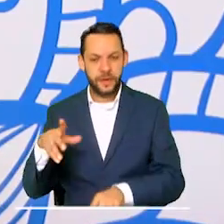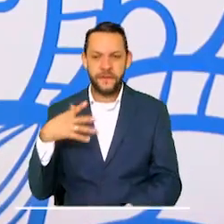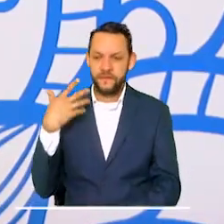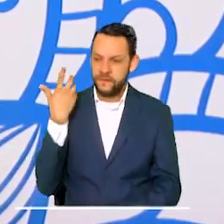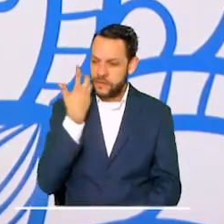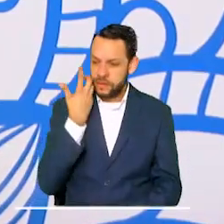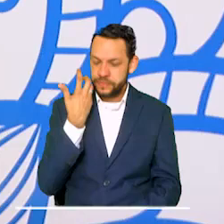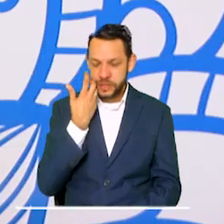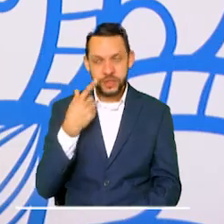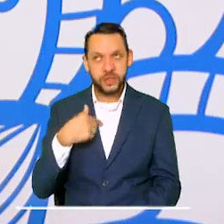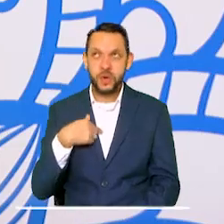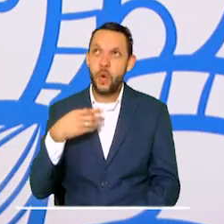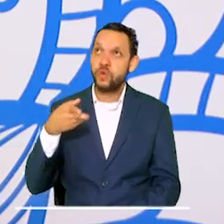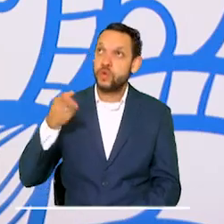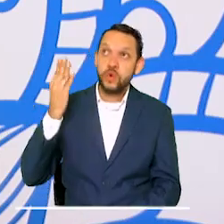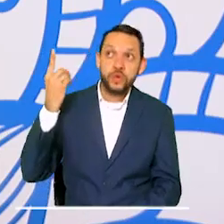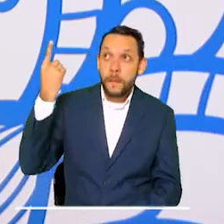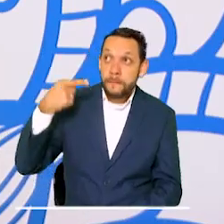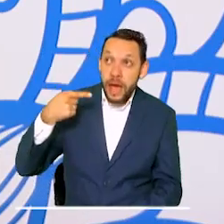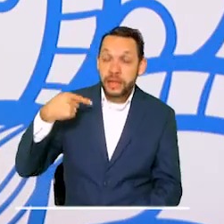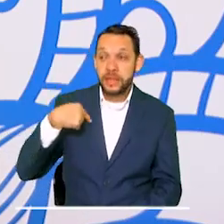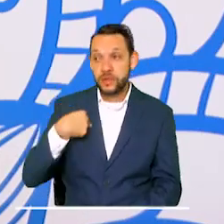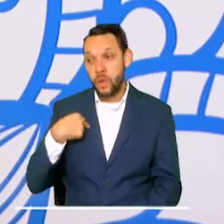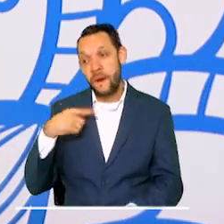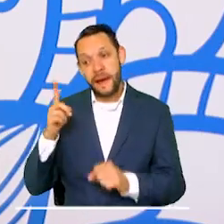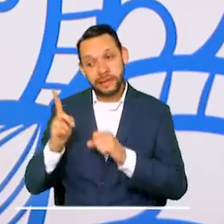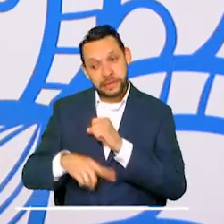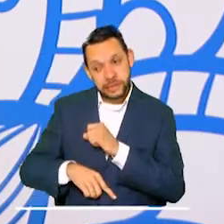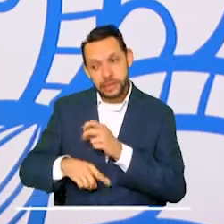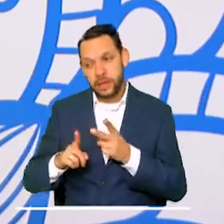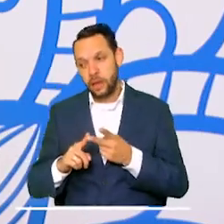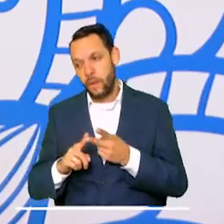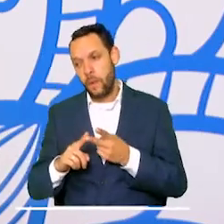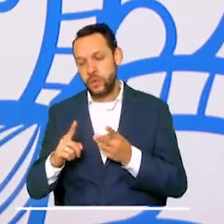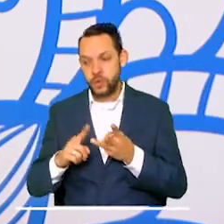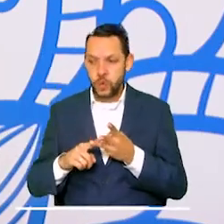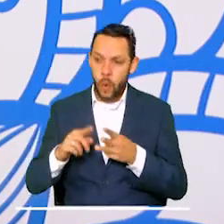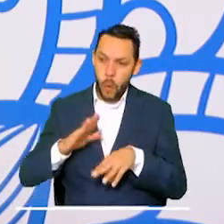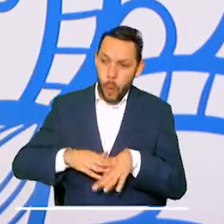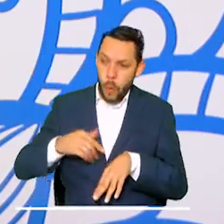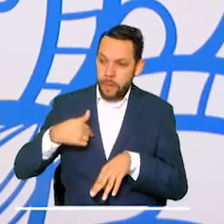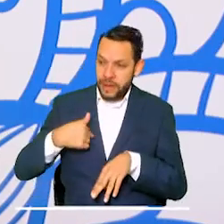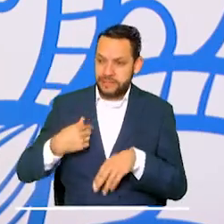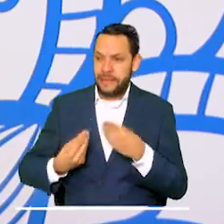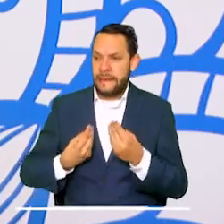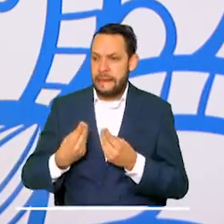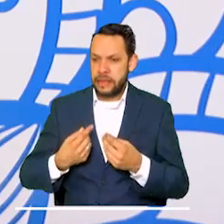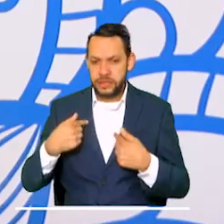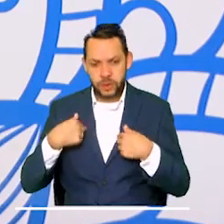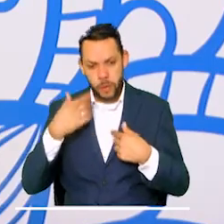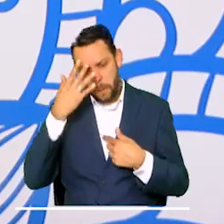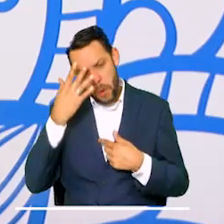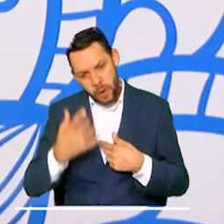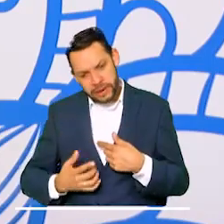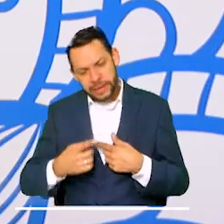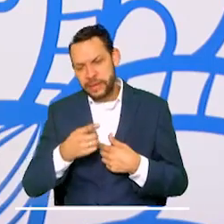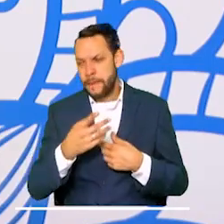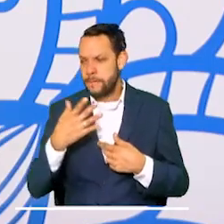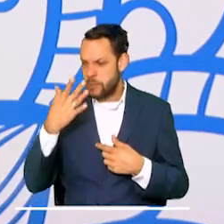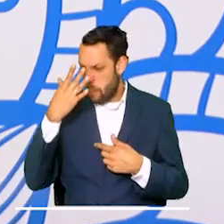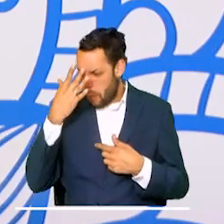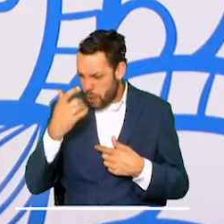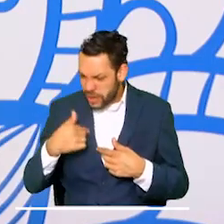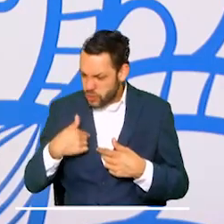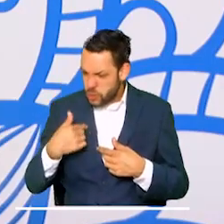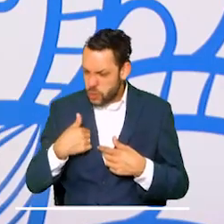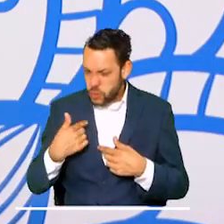estoy pagando algún karma, esto es un castigo, o yo qué fue lo que hice para merecerme esto, como él decía, y no hay